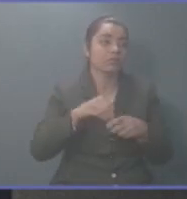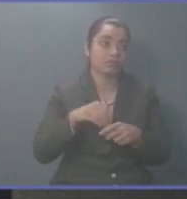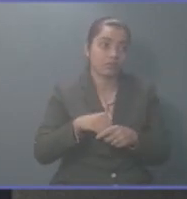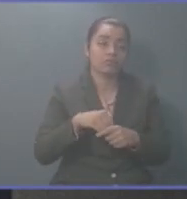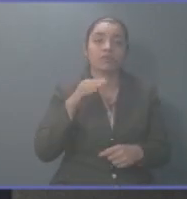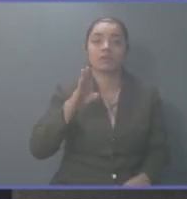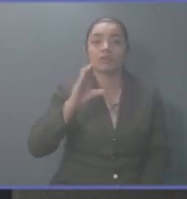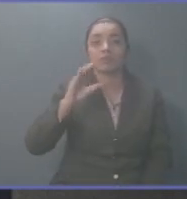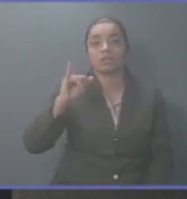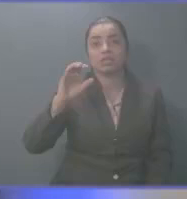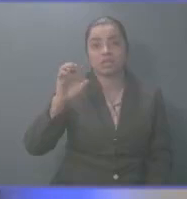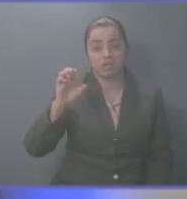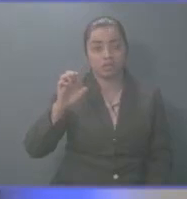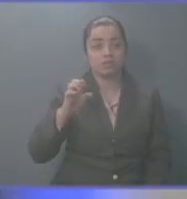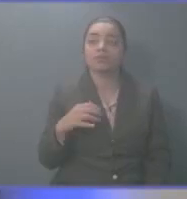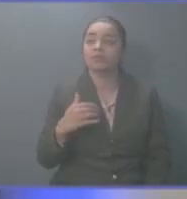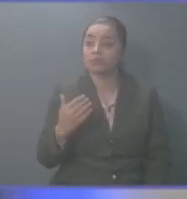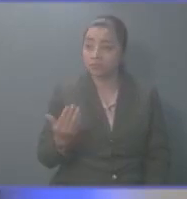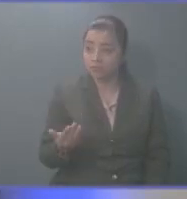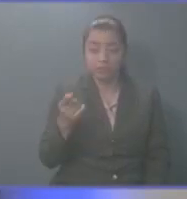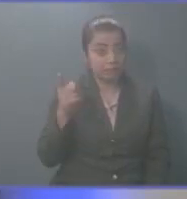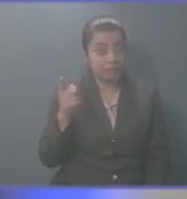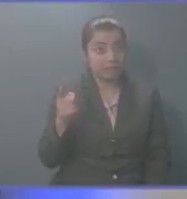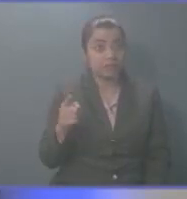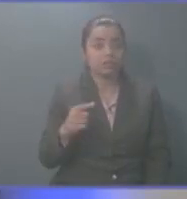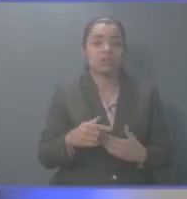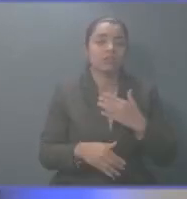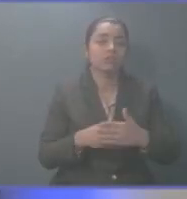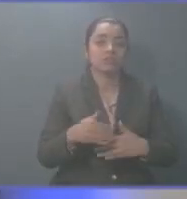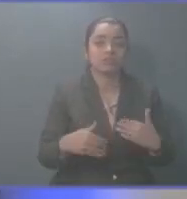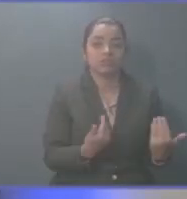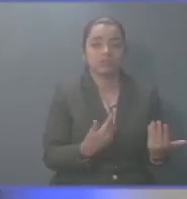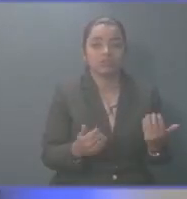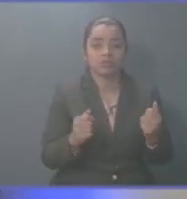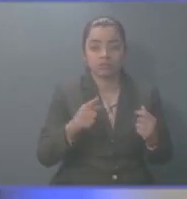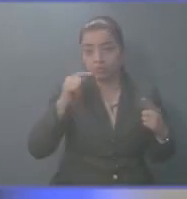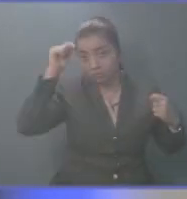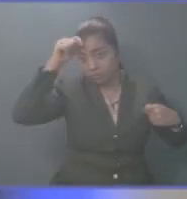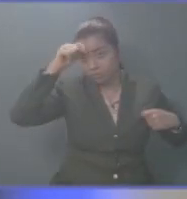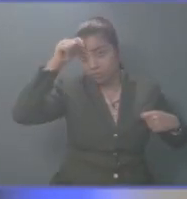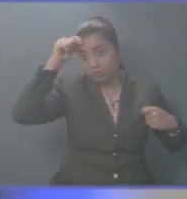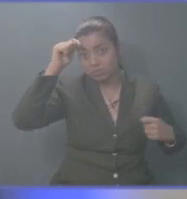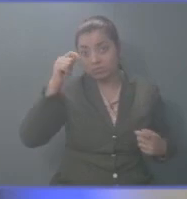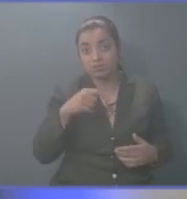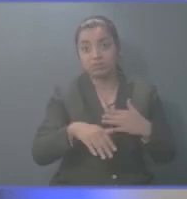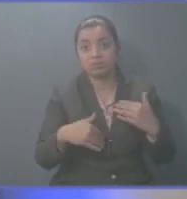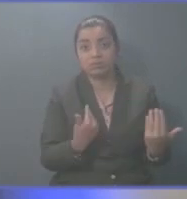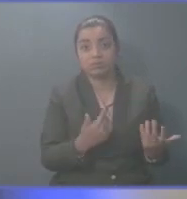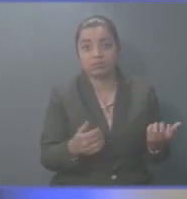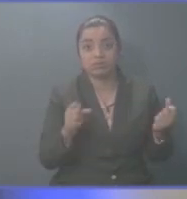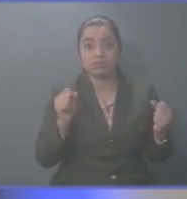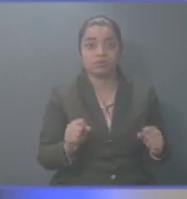Integración Económica, BCIE. Pero él en su declaración estaba consciente, y él lo dijo, en enero